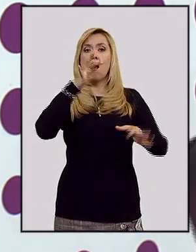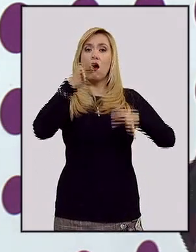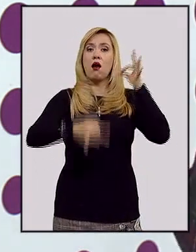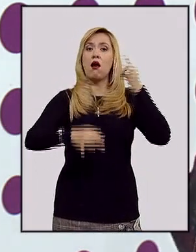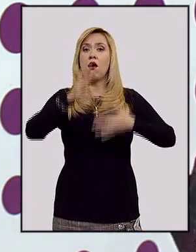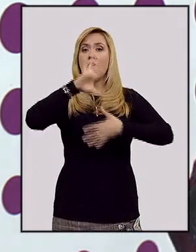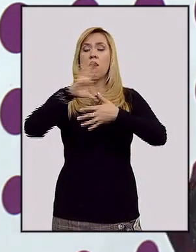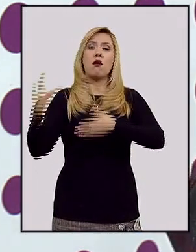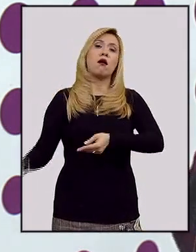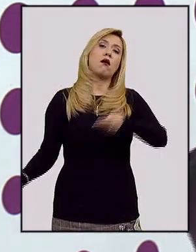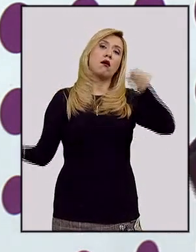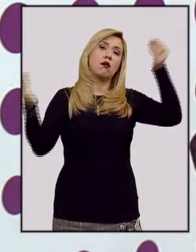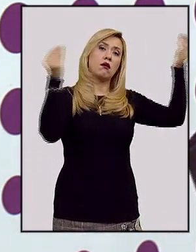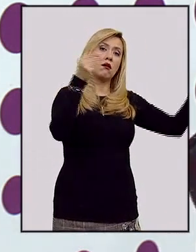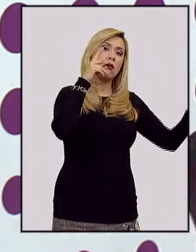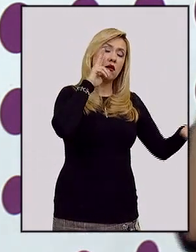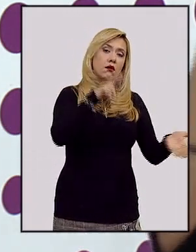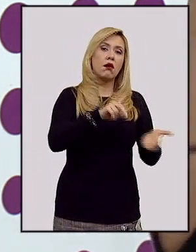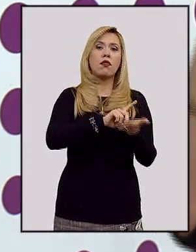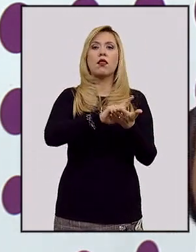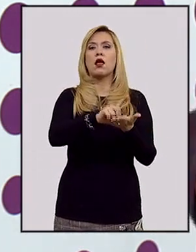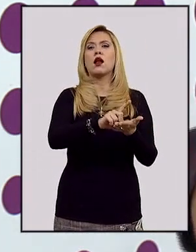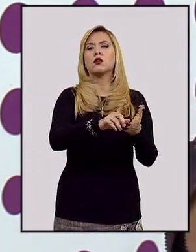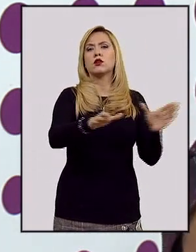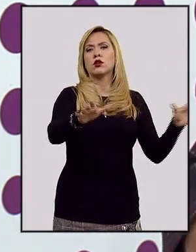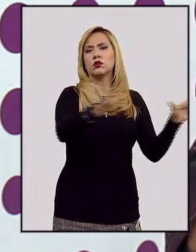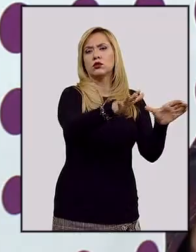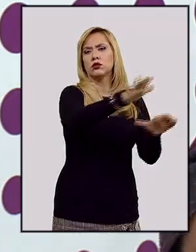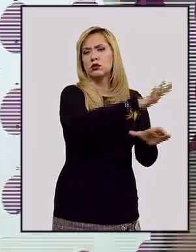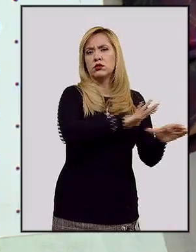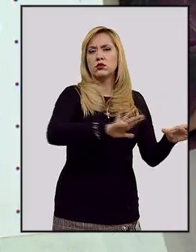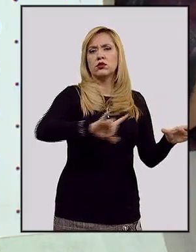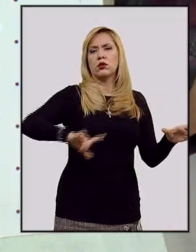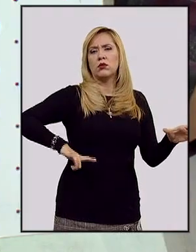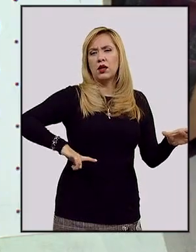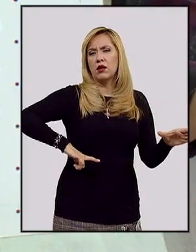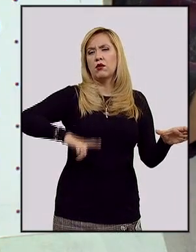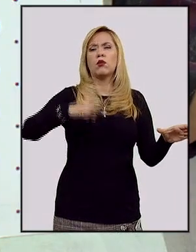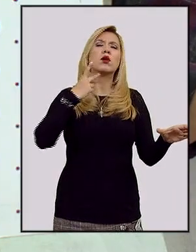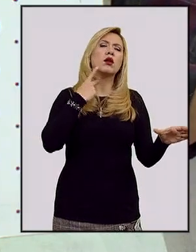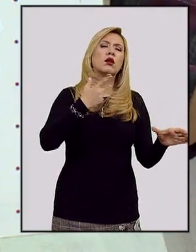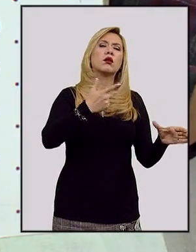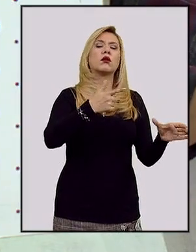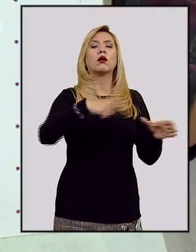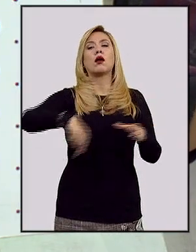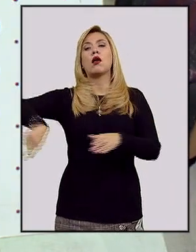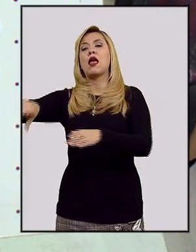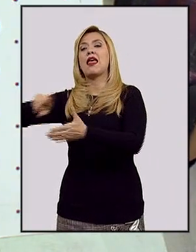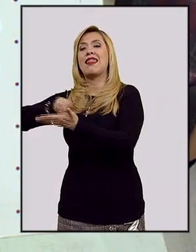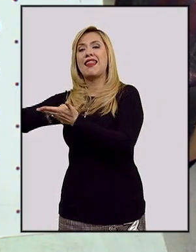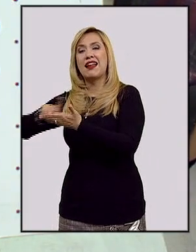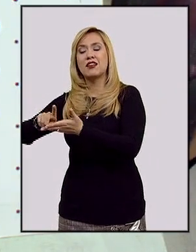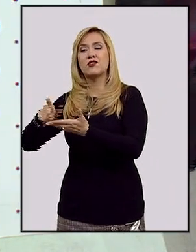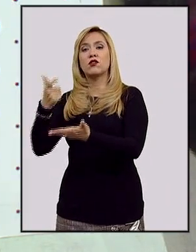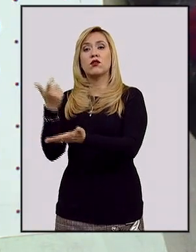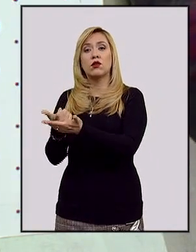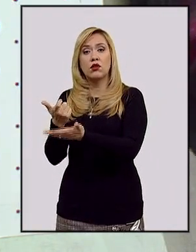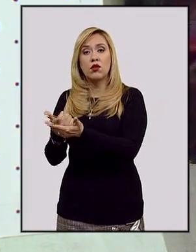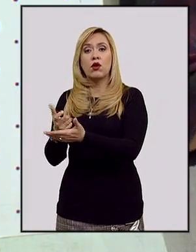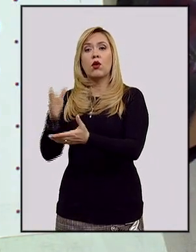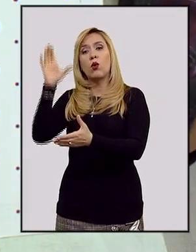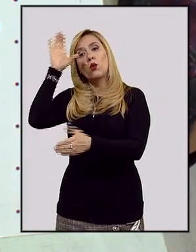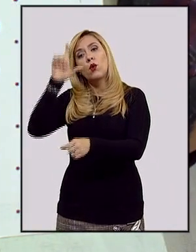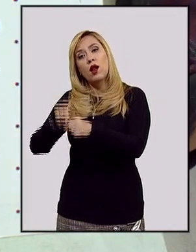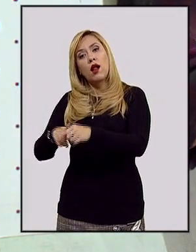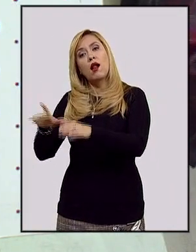hace esta distinción entre derechos políticos y derechos económicos, sociales y culturales. Y se ha puesto en un segundo